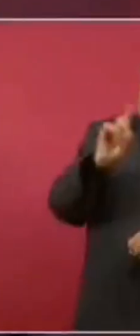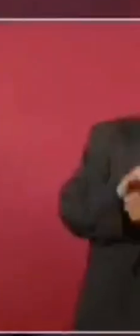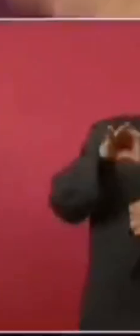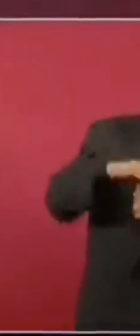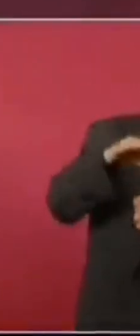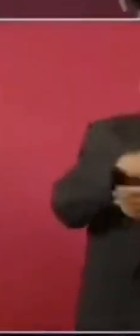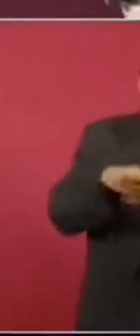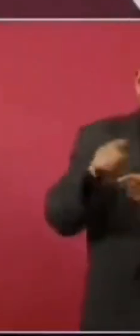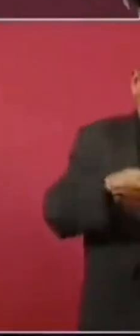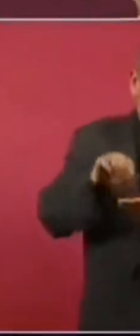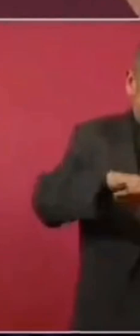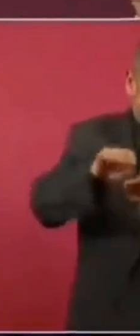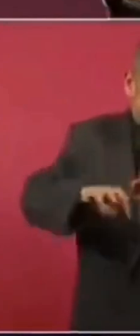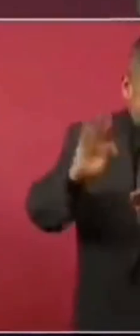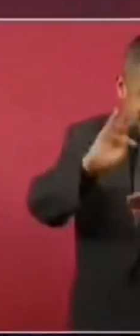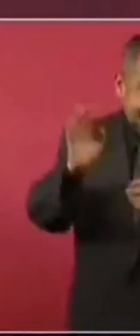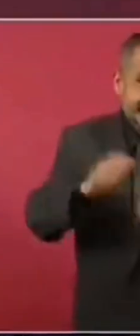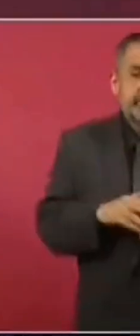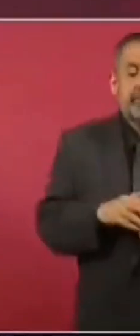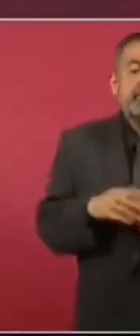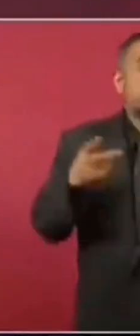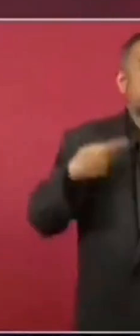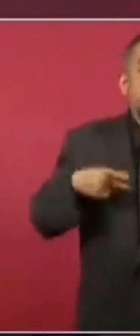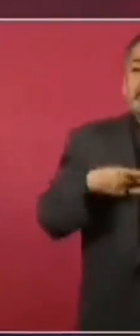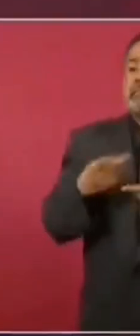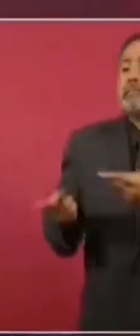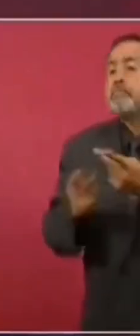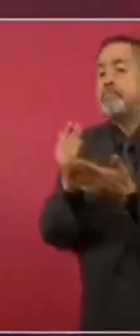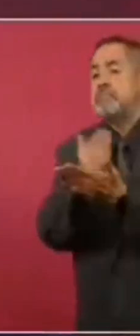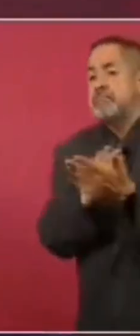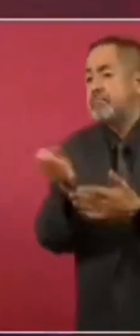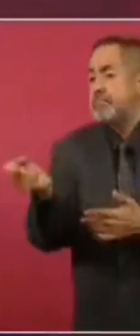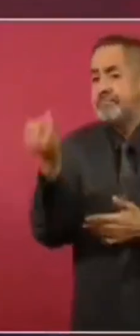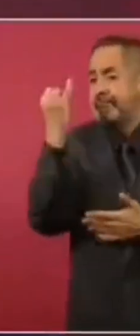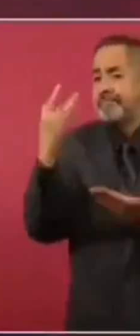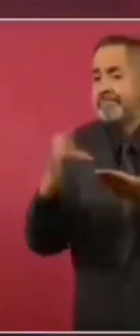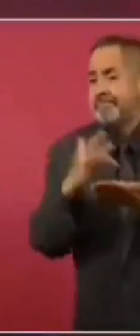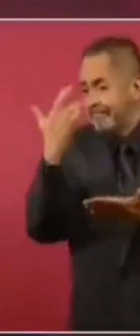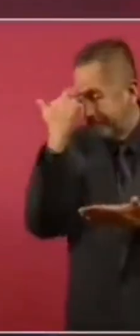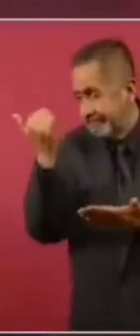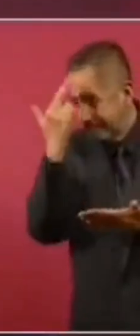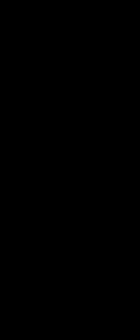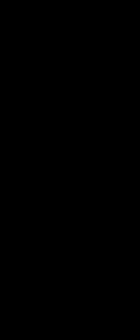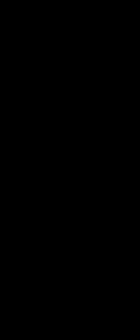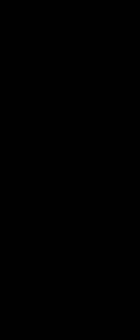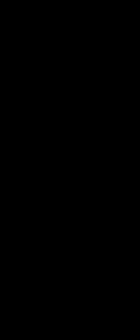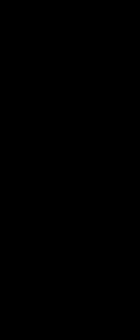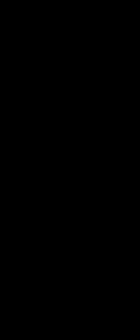Porque en las encuestas la gente está a favor de la transformación.